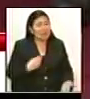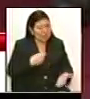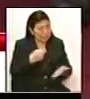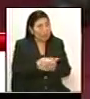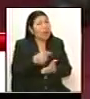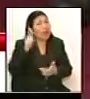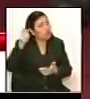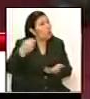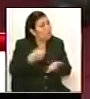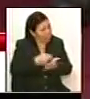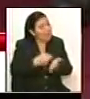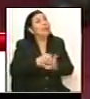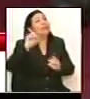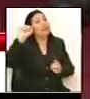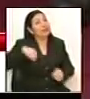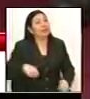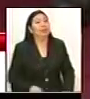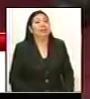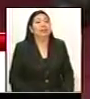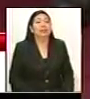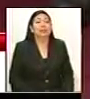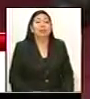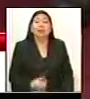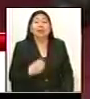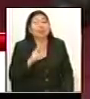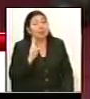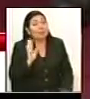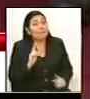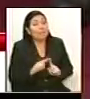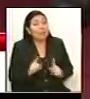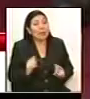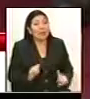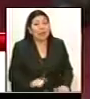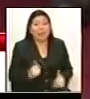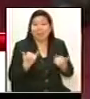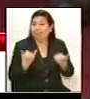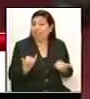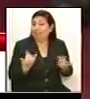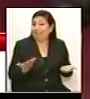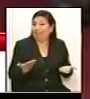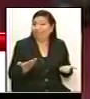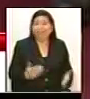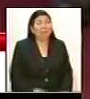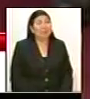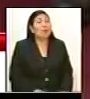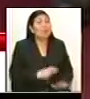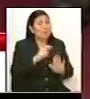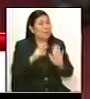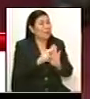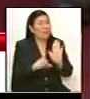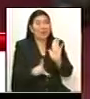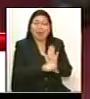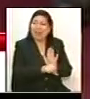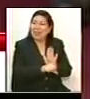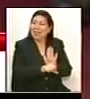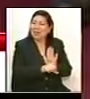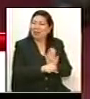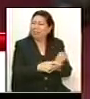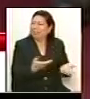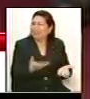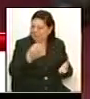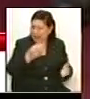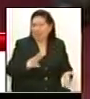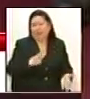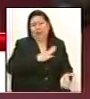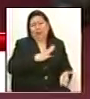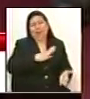tiene que hacer, no sé. No quiero hacer ninguna especulación, pero es evidente que este proyecto de ley, con un mínimo de seriedad